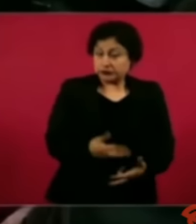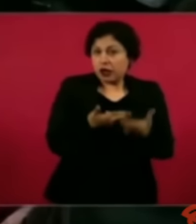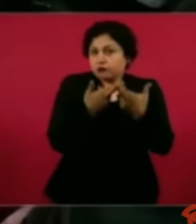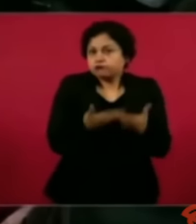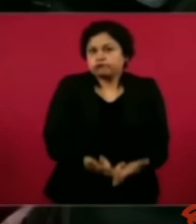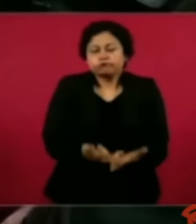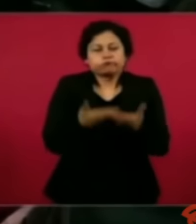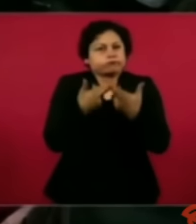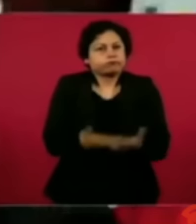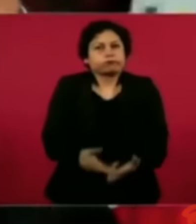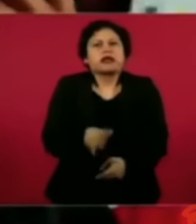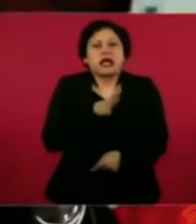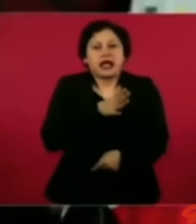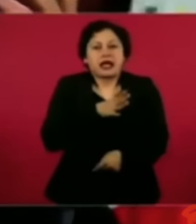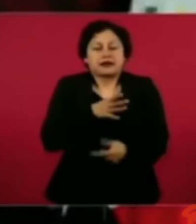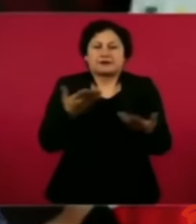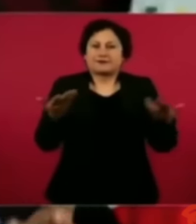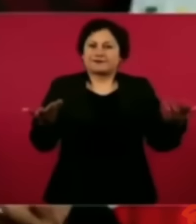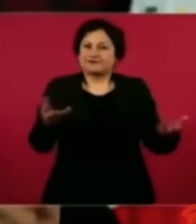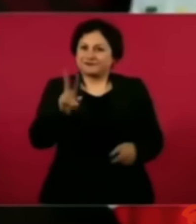que imagínense lo que